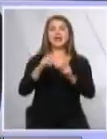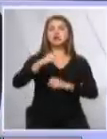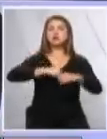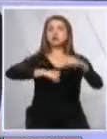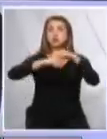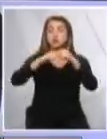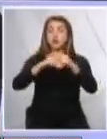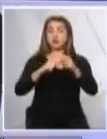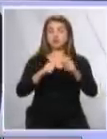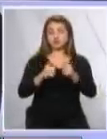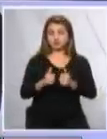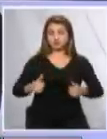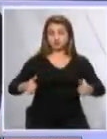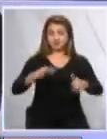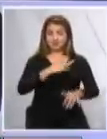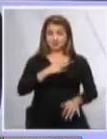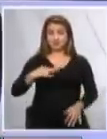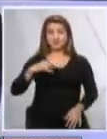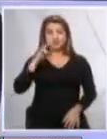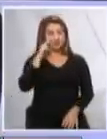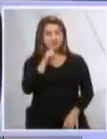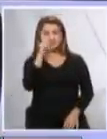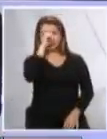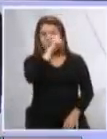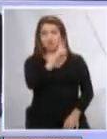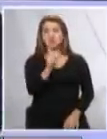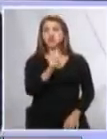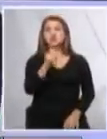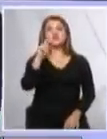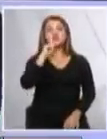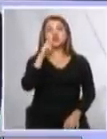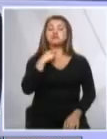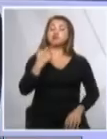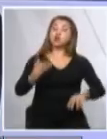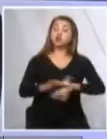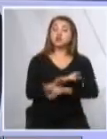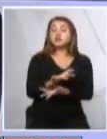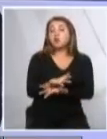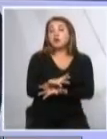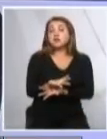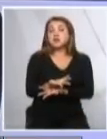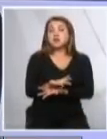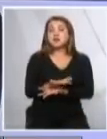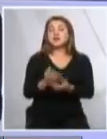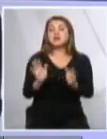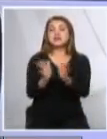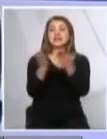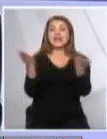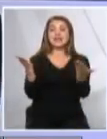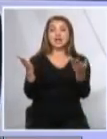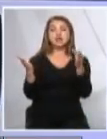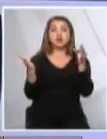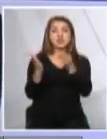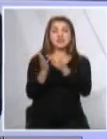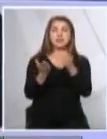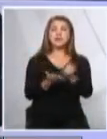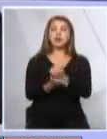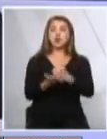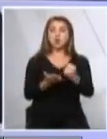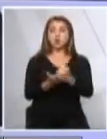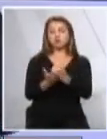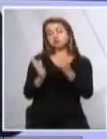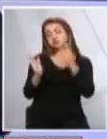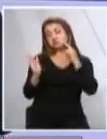se ven complicados. Lo que obviamente no implica las consecuencias que el Mercurio saca, digamos, que después de